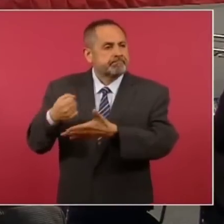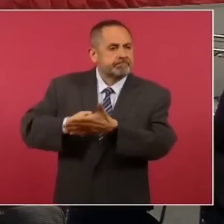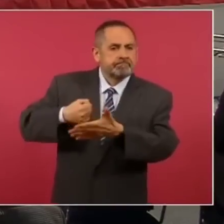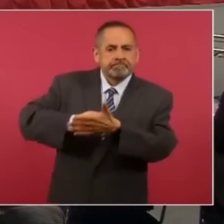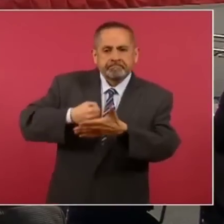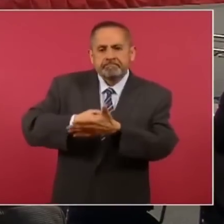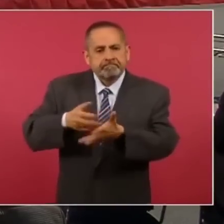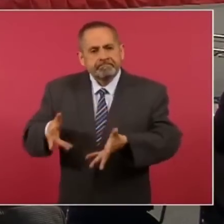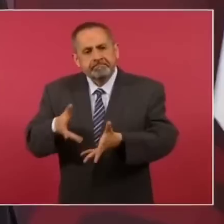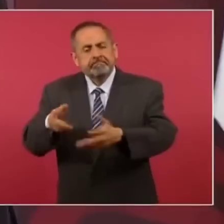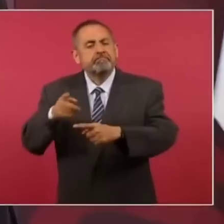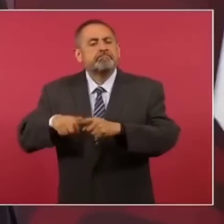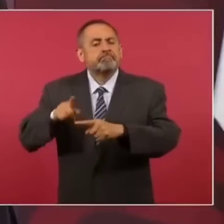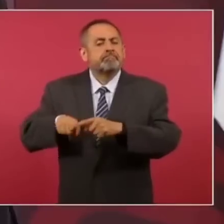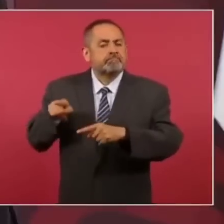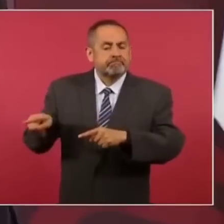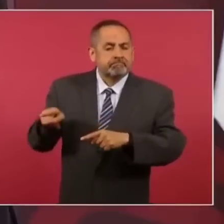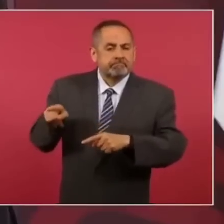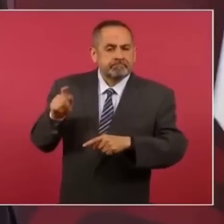promotores